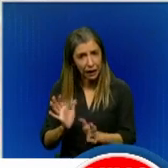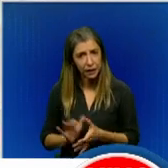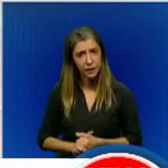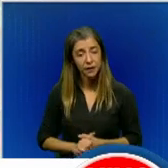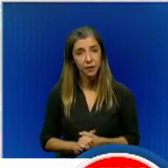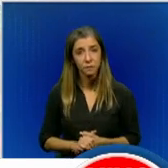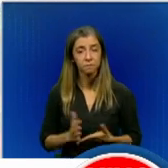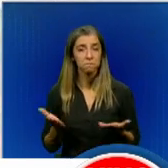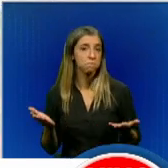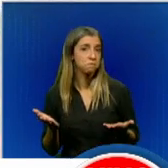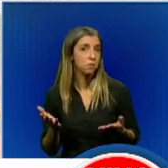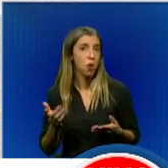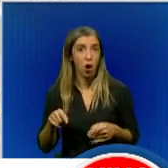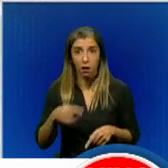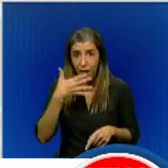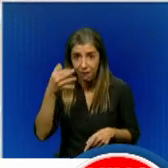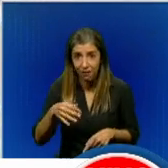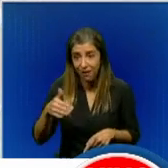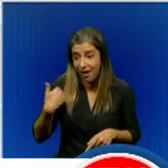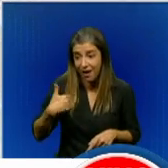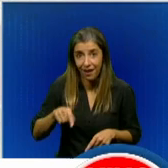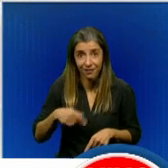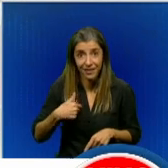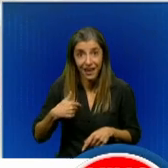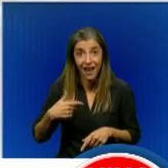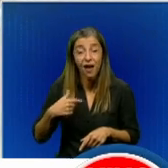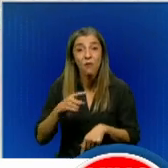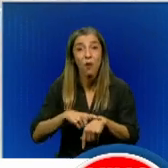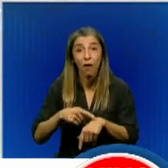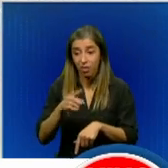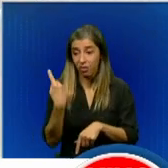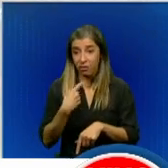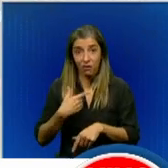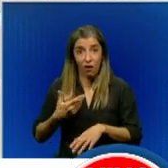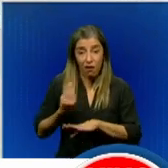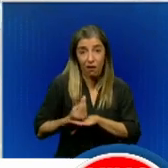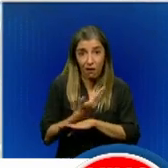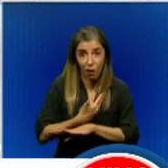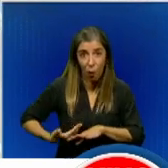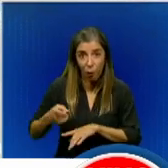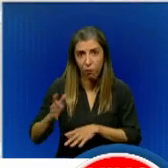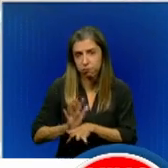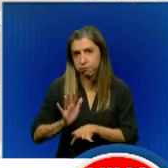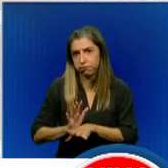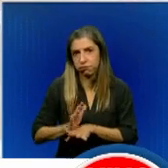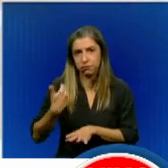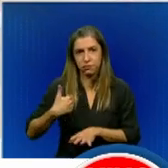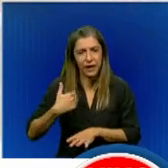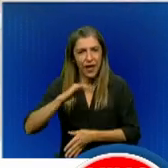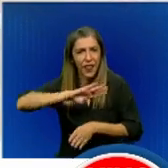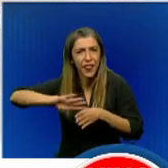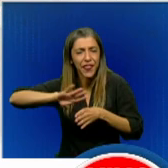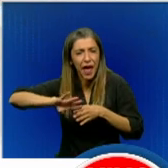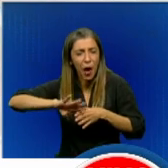porque nos dejaron un país endeudado es la pandemia amarilla que fueron más de 25 mil